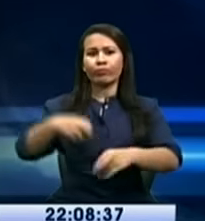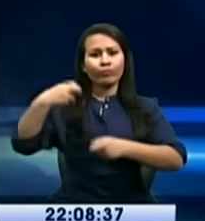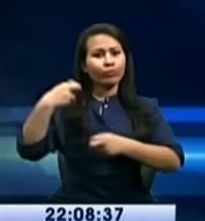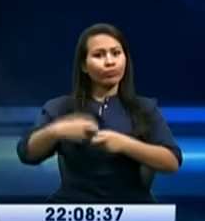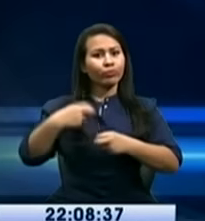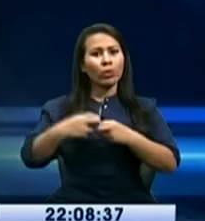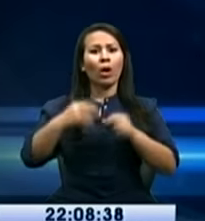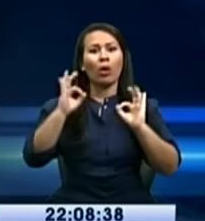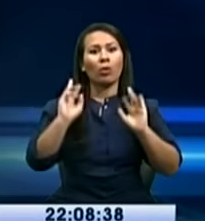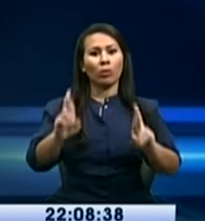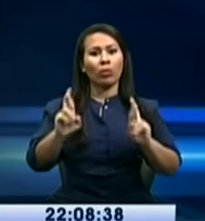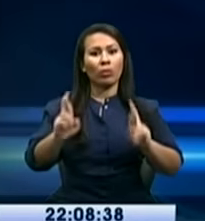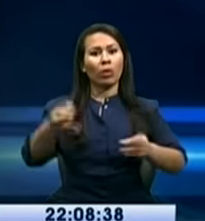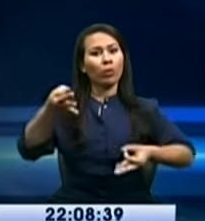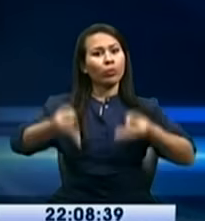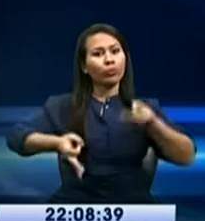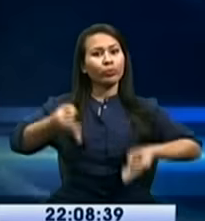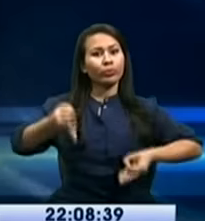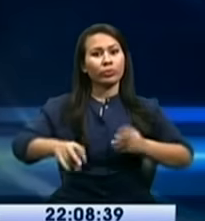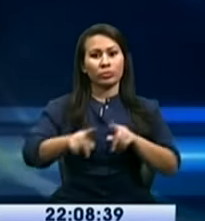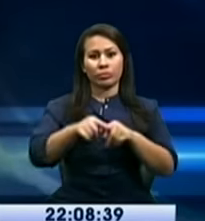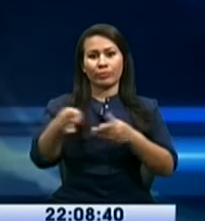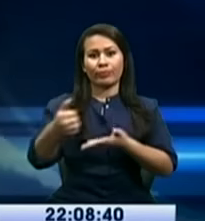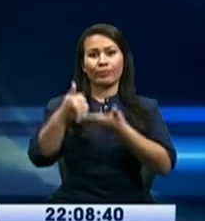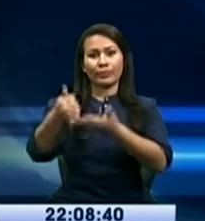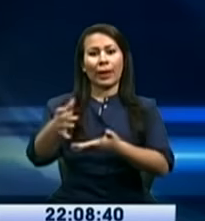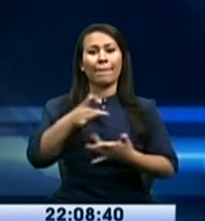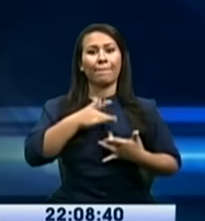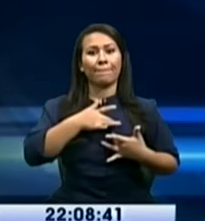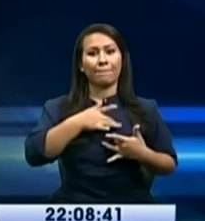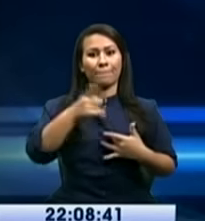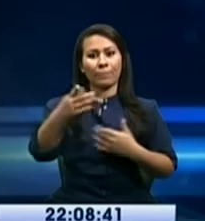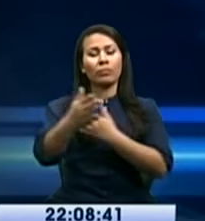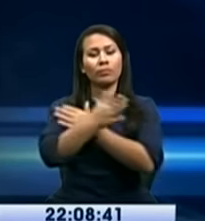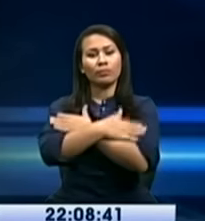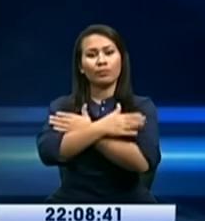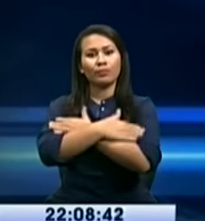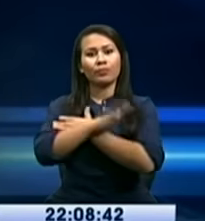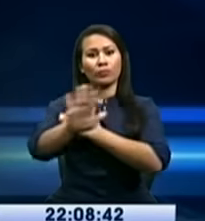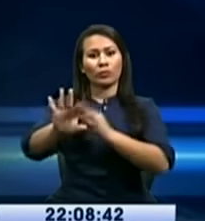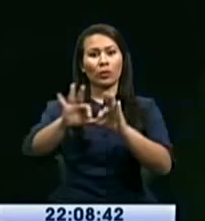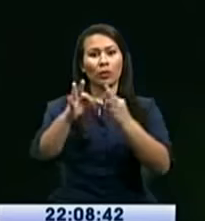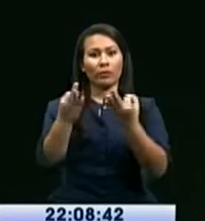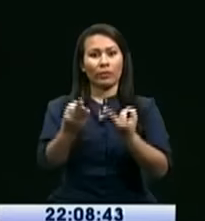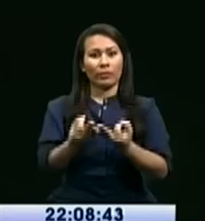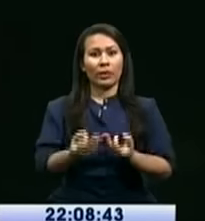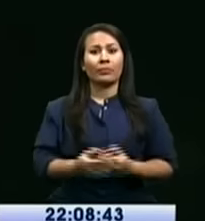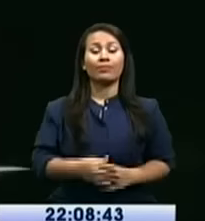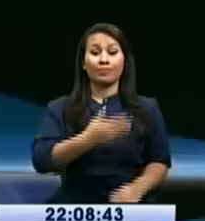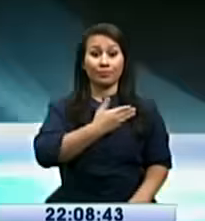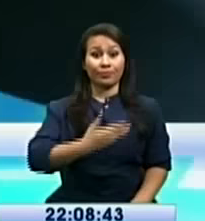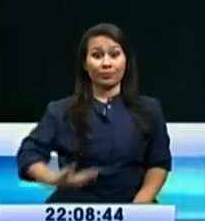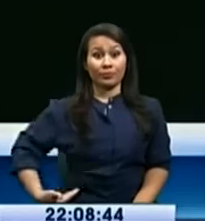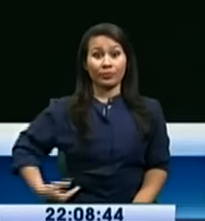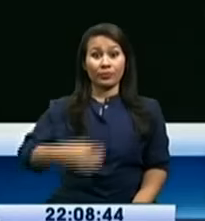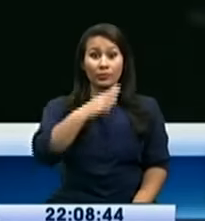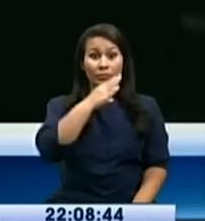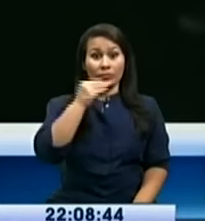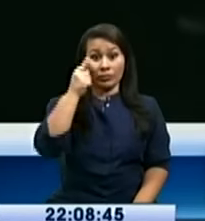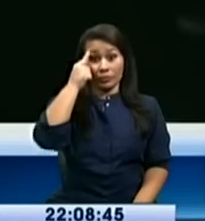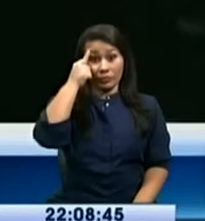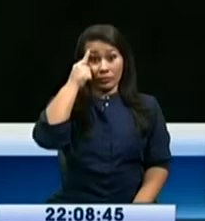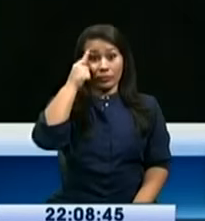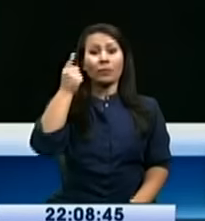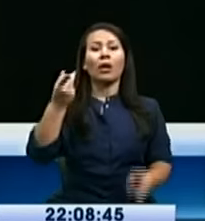haga justicia por estas chicas. Lamentable pérdida. Mis condolencias para su familia. El presidente de la República,